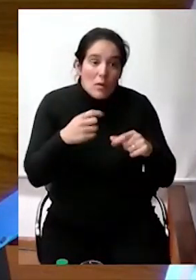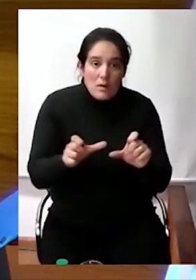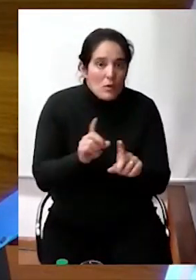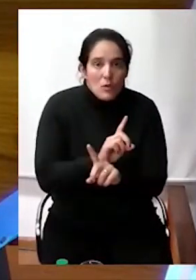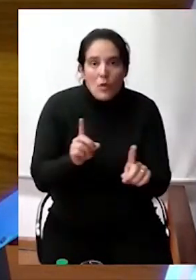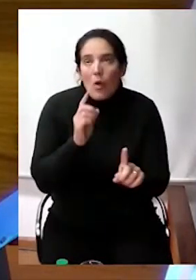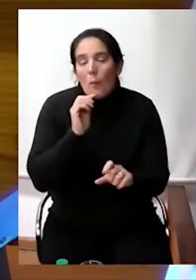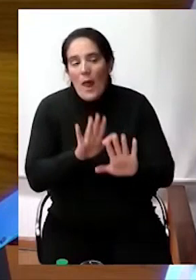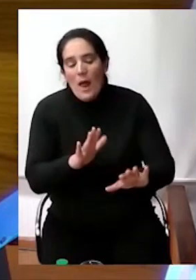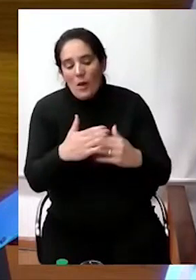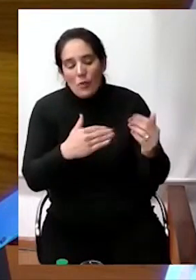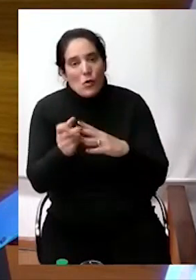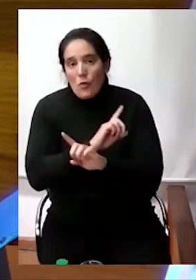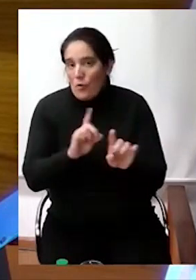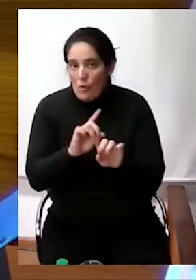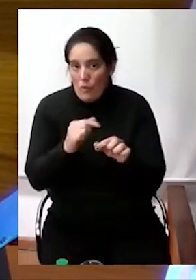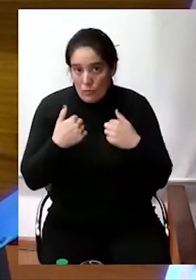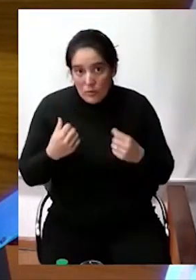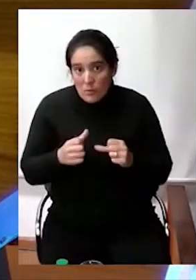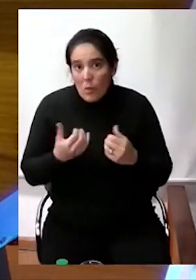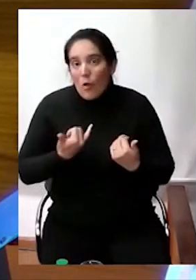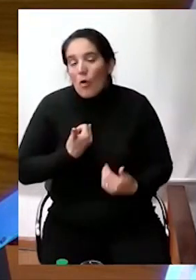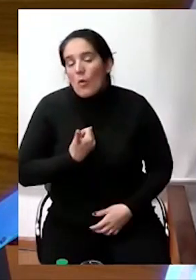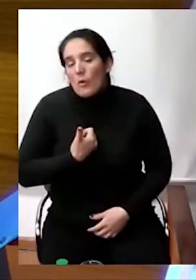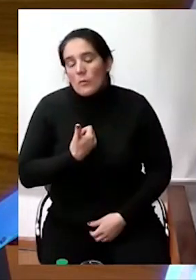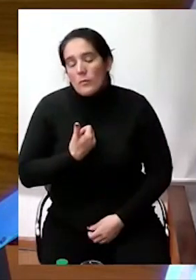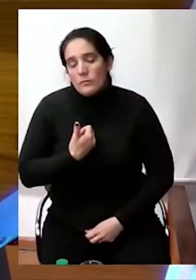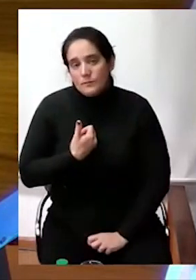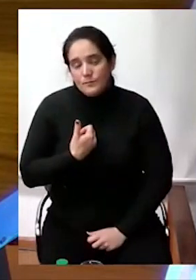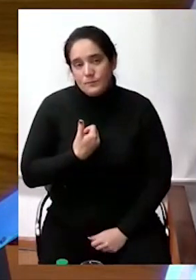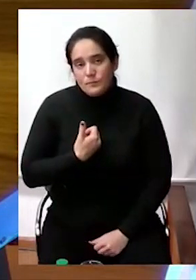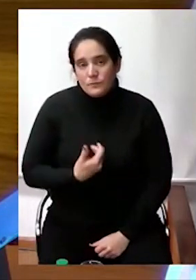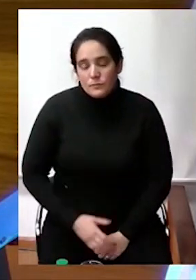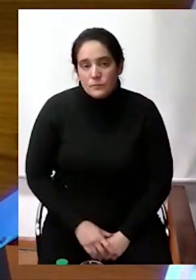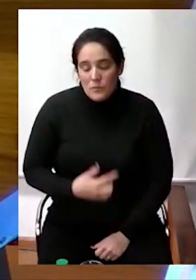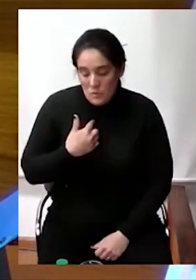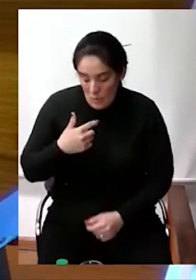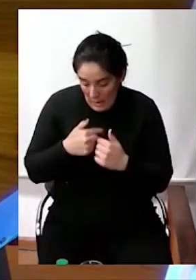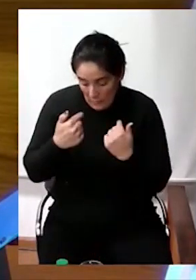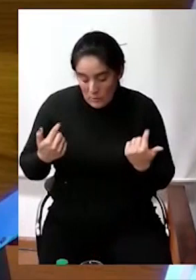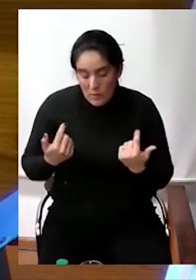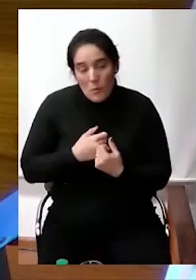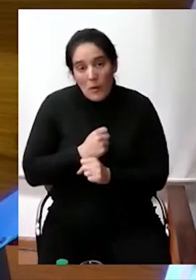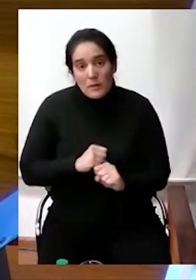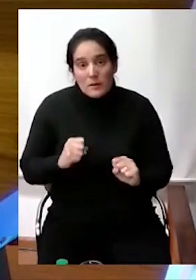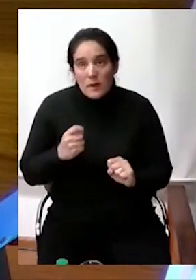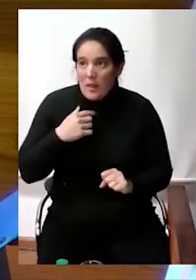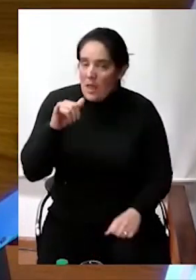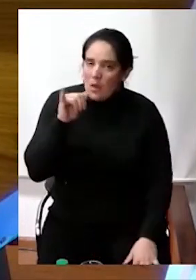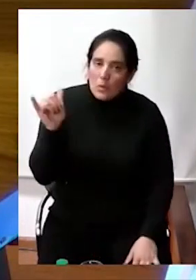parar una obra o lo que sea tenemos que hacerlo a través de los eh instrumento que tenemos